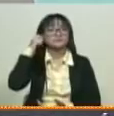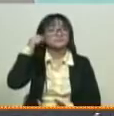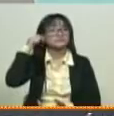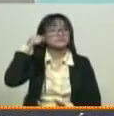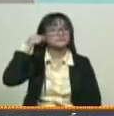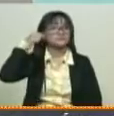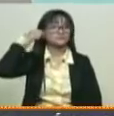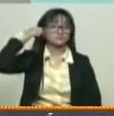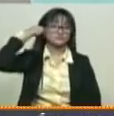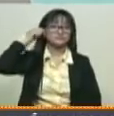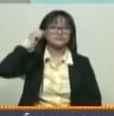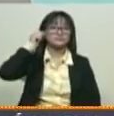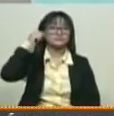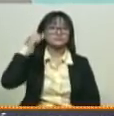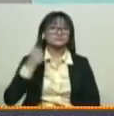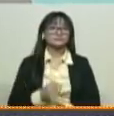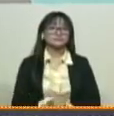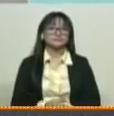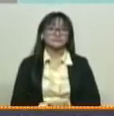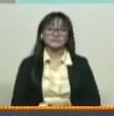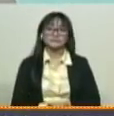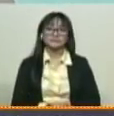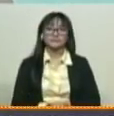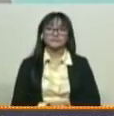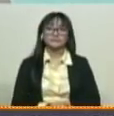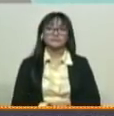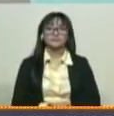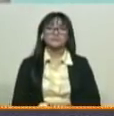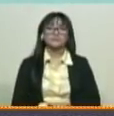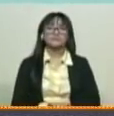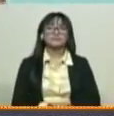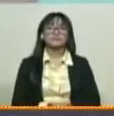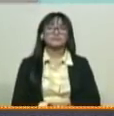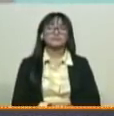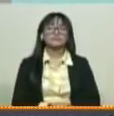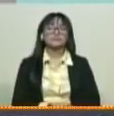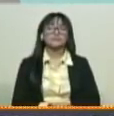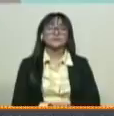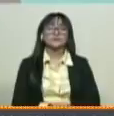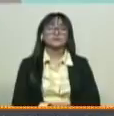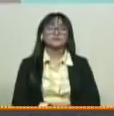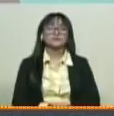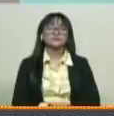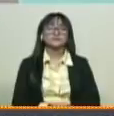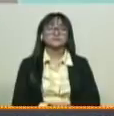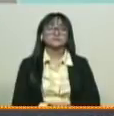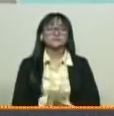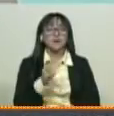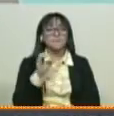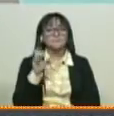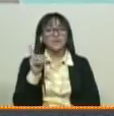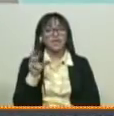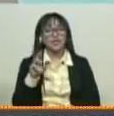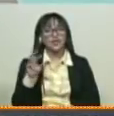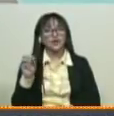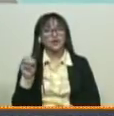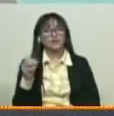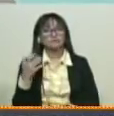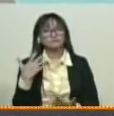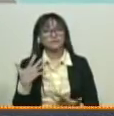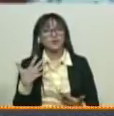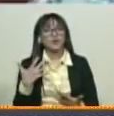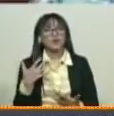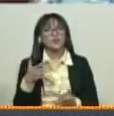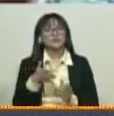Respecto a un episodio, aquí tenemos a un historiador, Pedro Calzadilla, que podría abundar más que yo